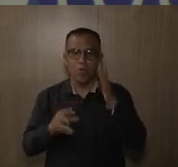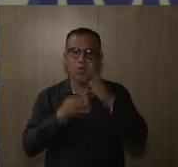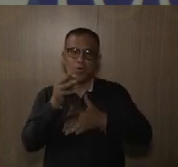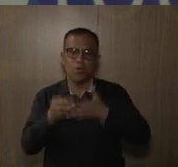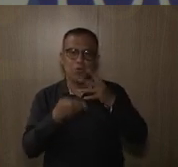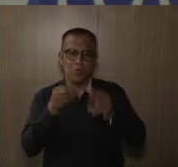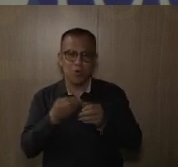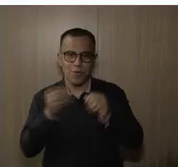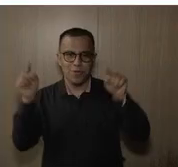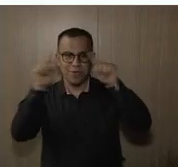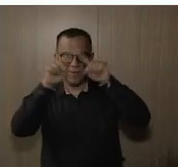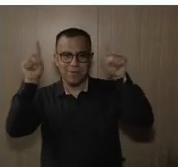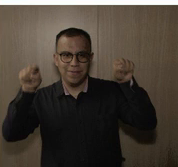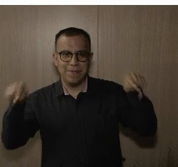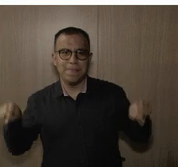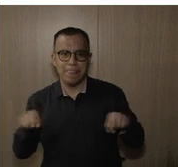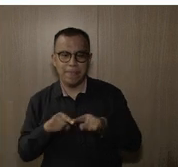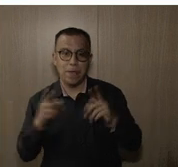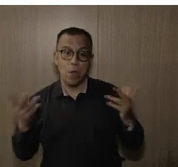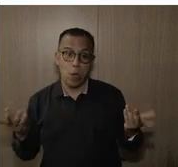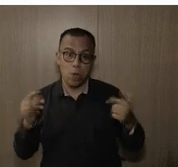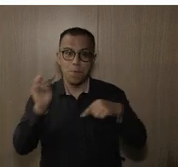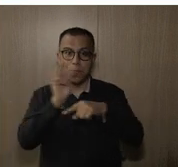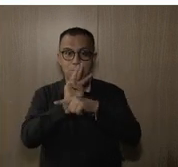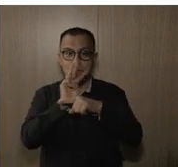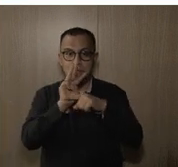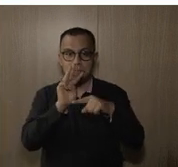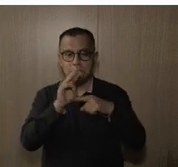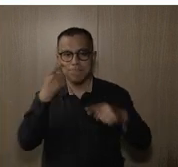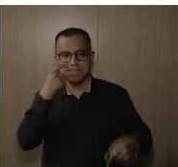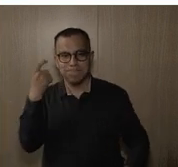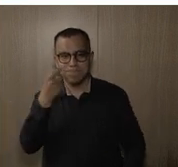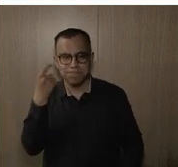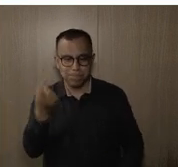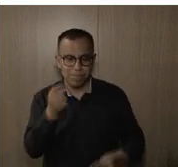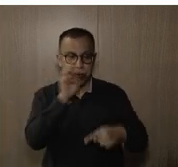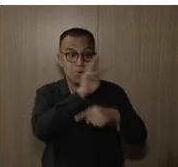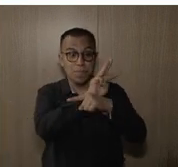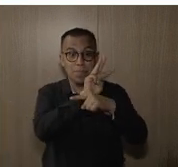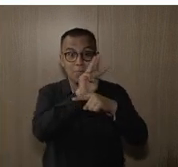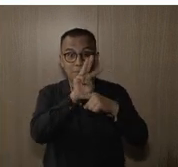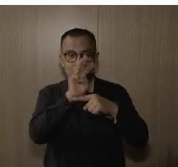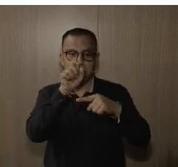en pantalla o por el navegador de internet ingresando a